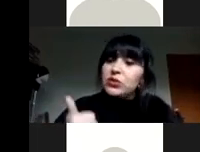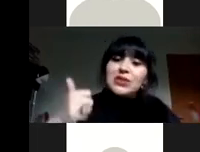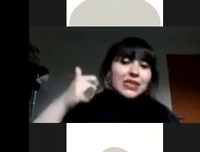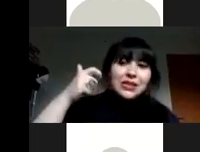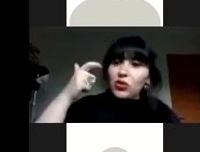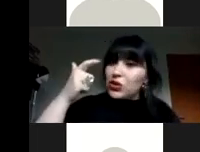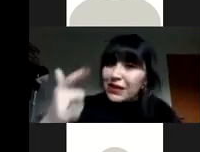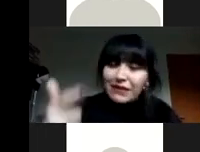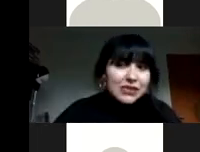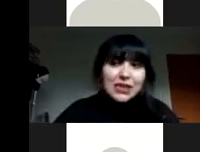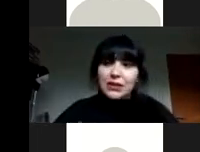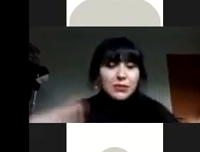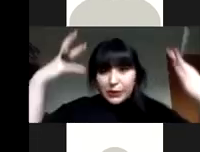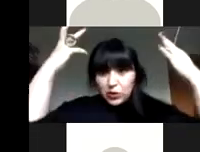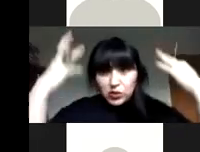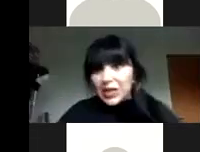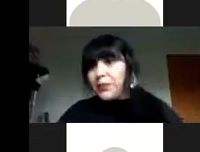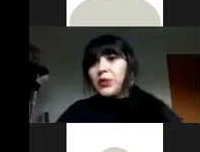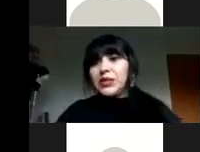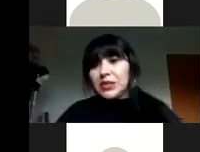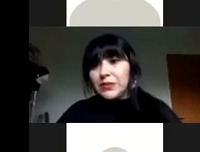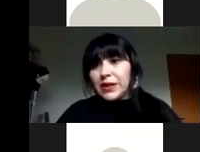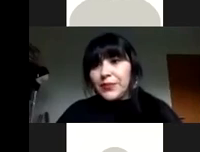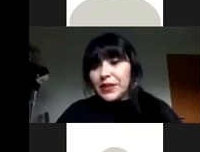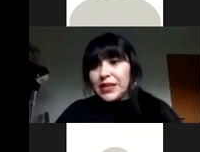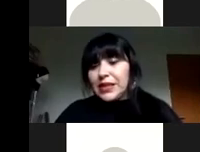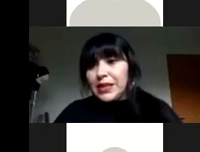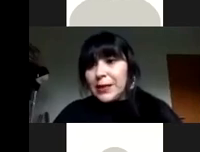vómitos, dolor de cabeza, me pasó un tren por encima,